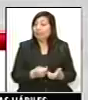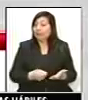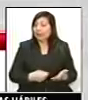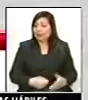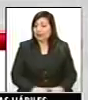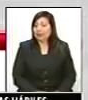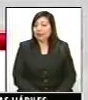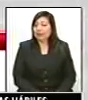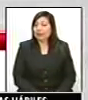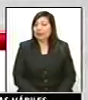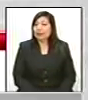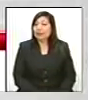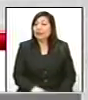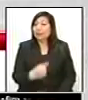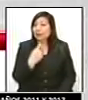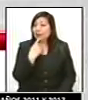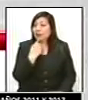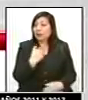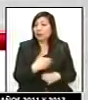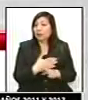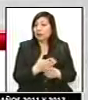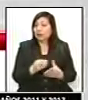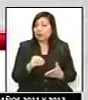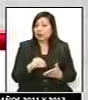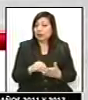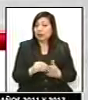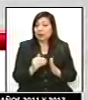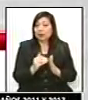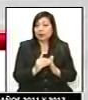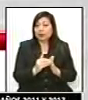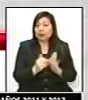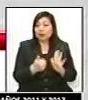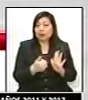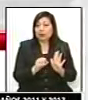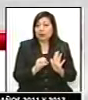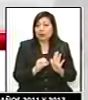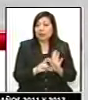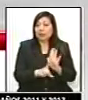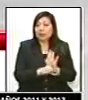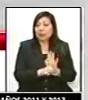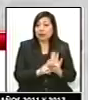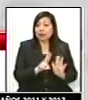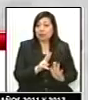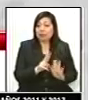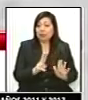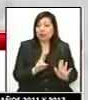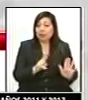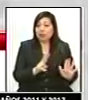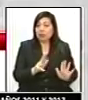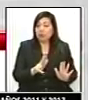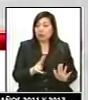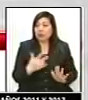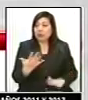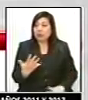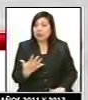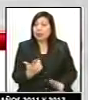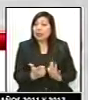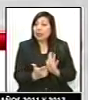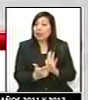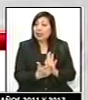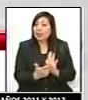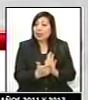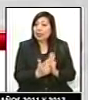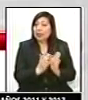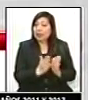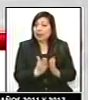prescritas. Cabe destacar que conforme a lo dispuesto en el artículo 60 de la Ley 27.785,